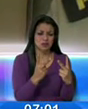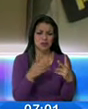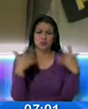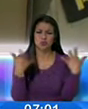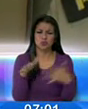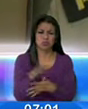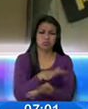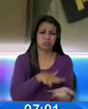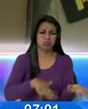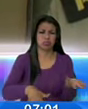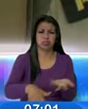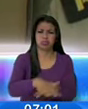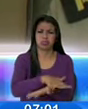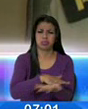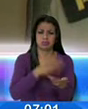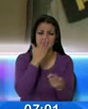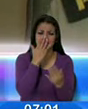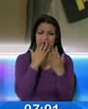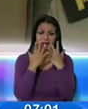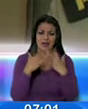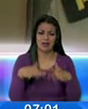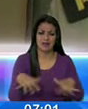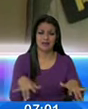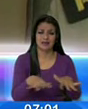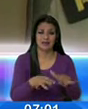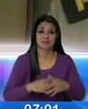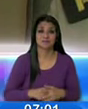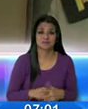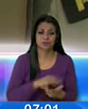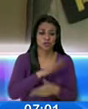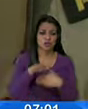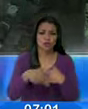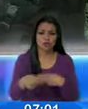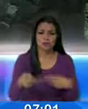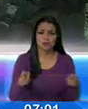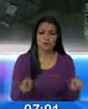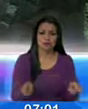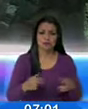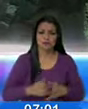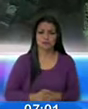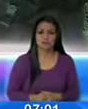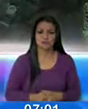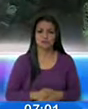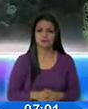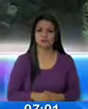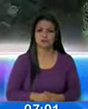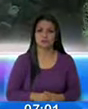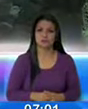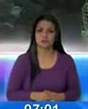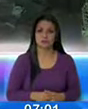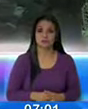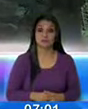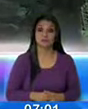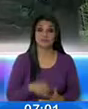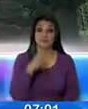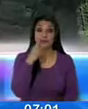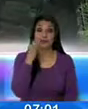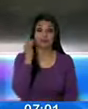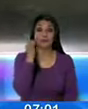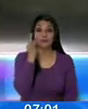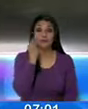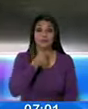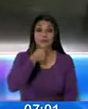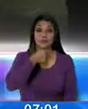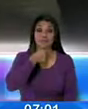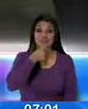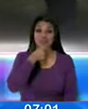desordenada y con manchas de presumiblemente sangre en toda la habitación. Los gritos desesperados de las víctimas pidiendo auxilio